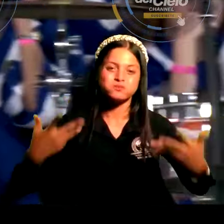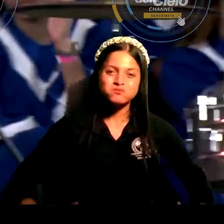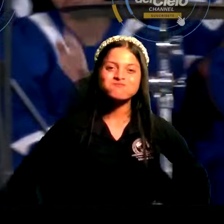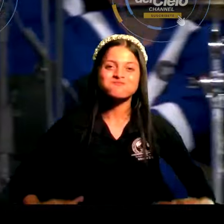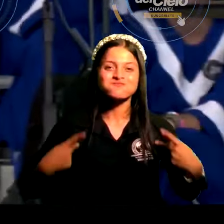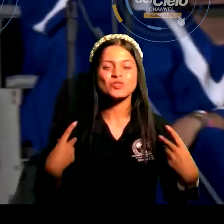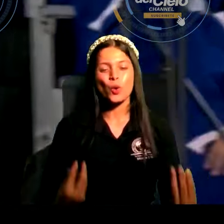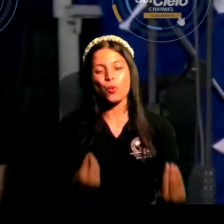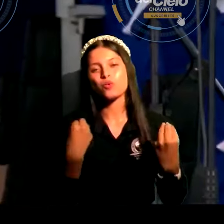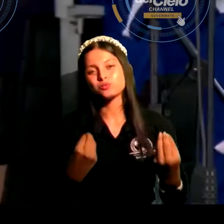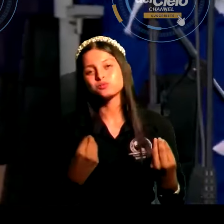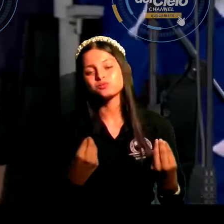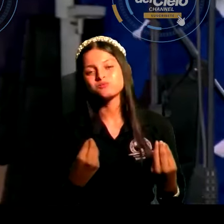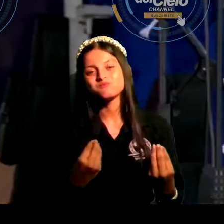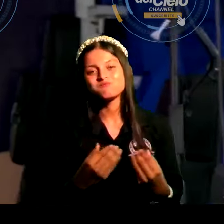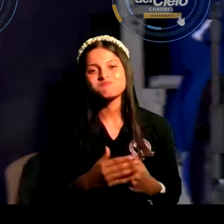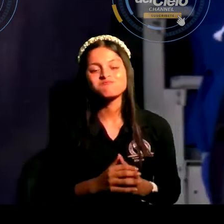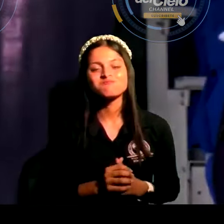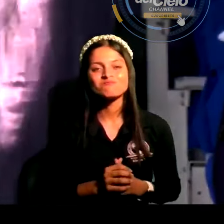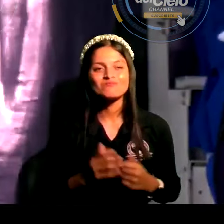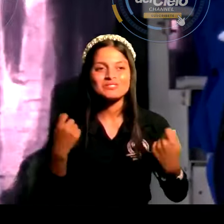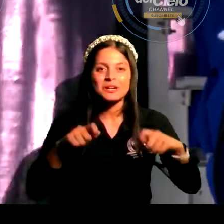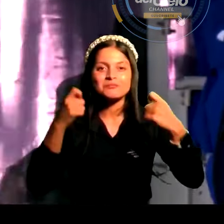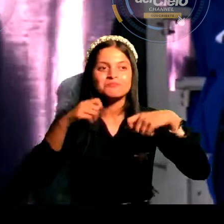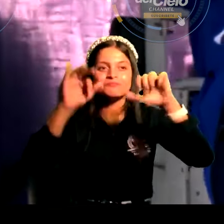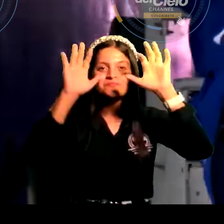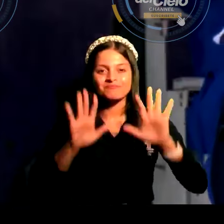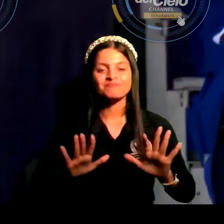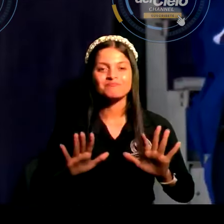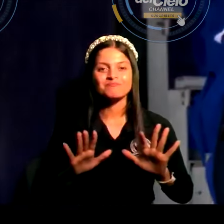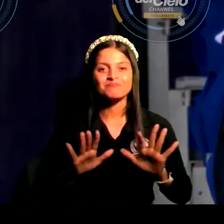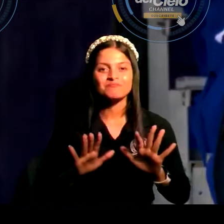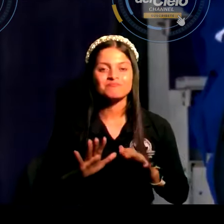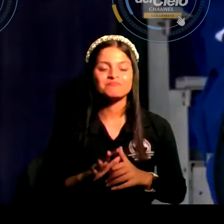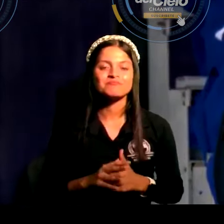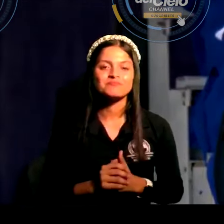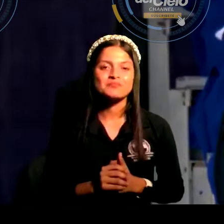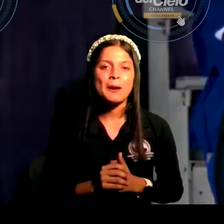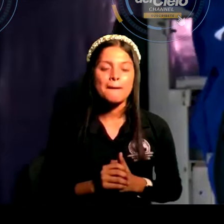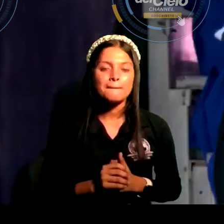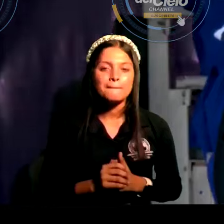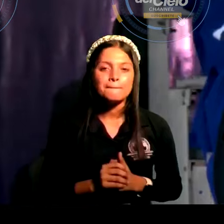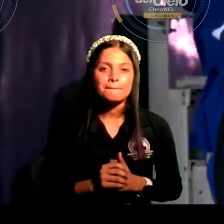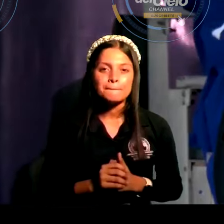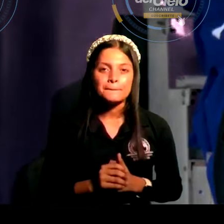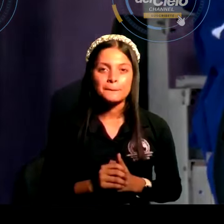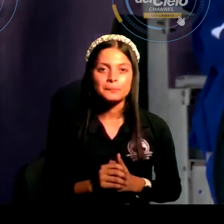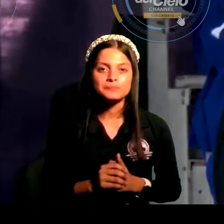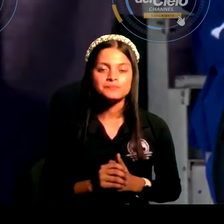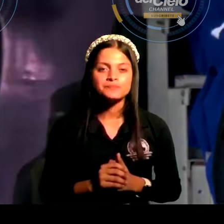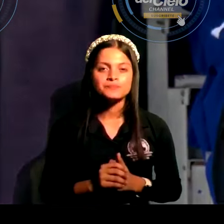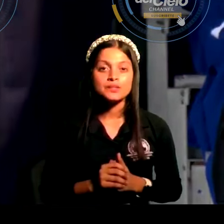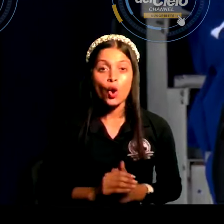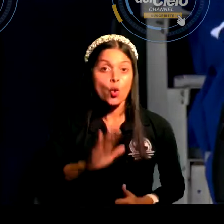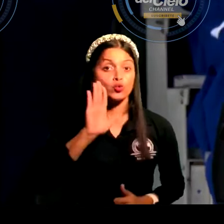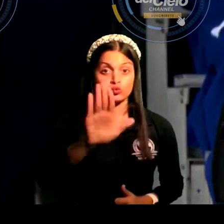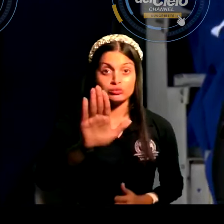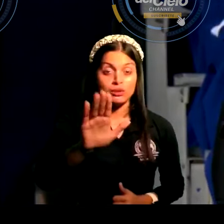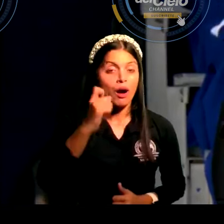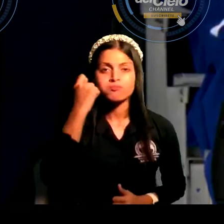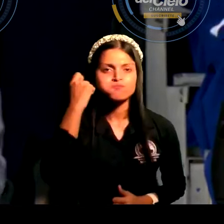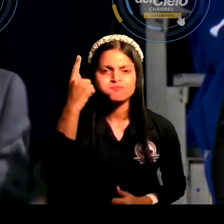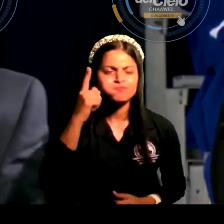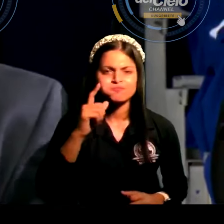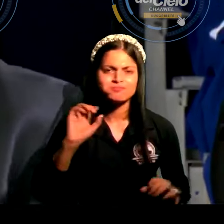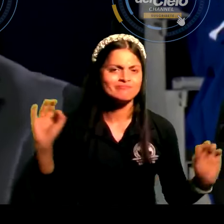abundancia. Aleluya. Mi hermano, si uno no entiende esto,